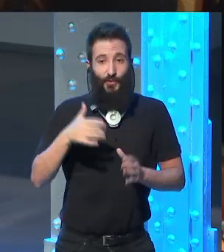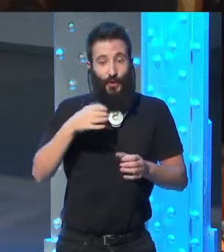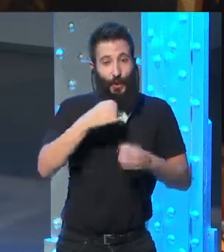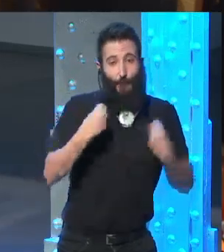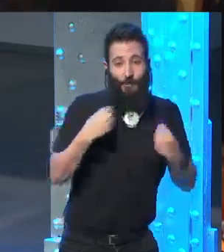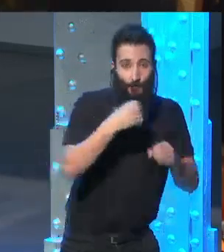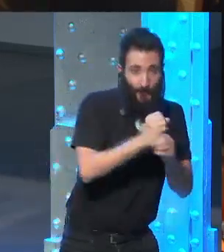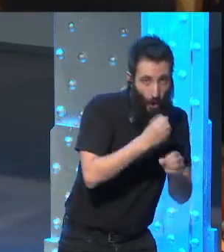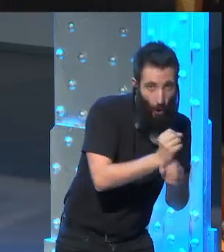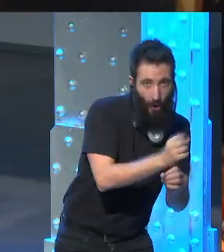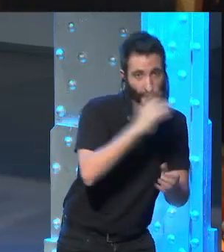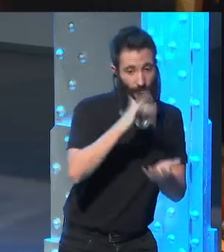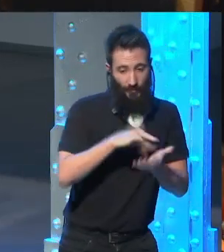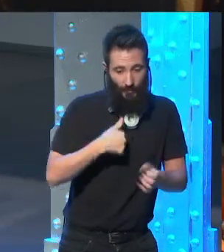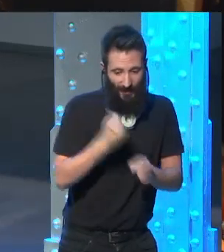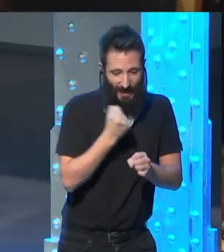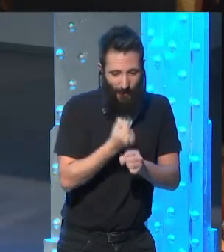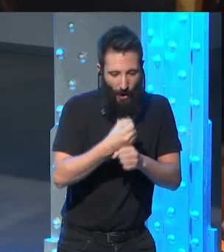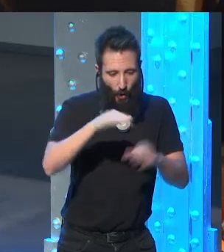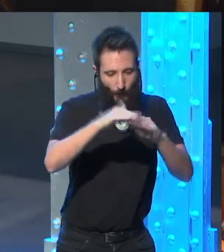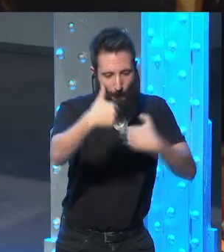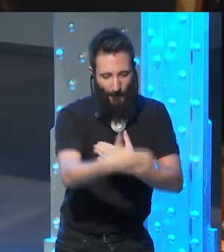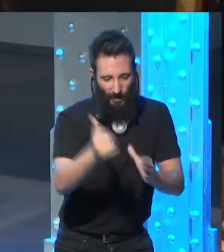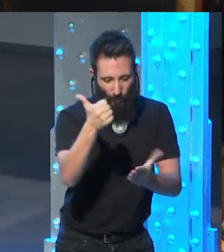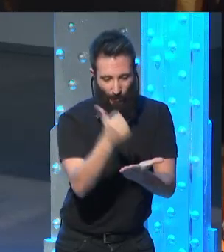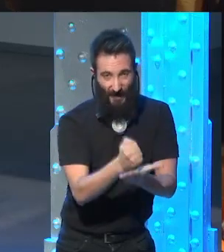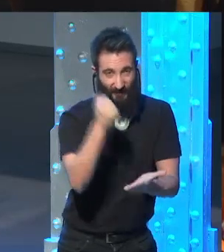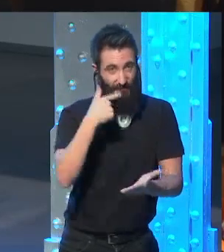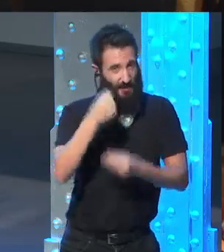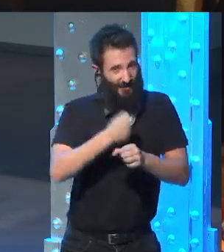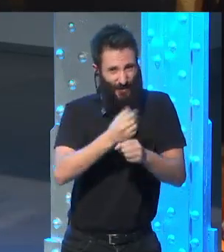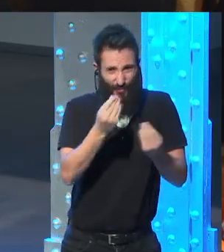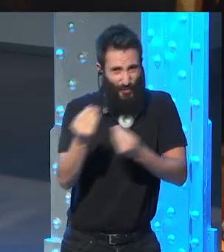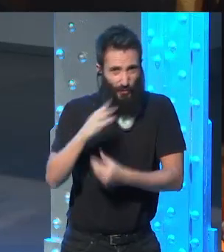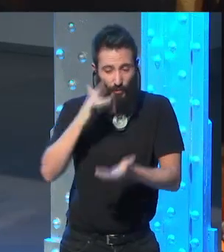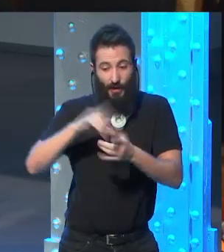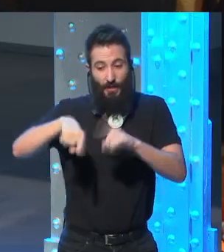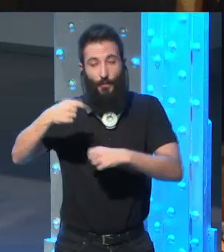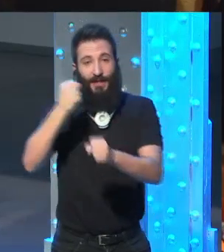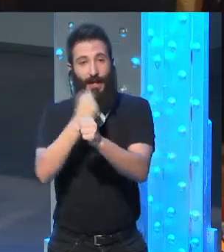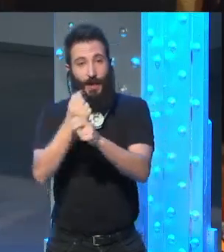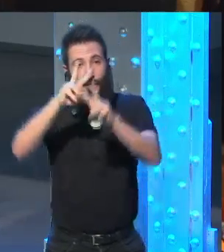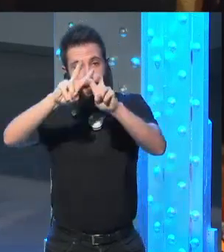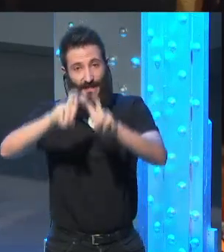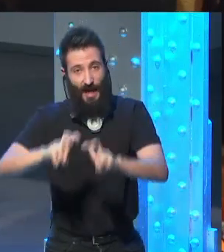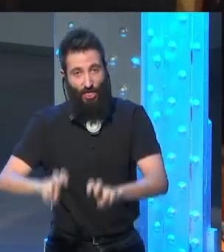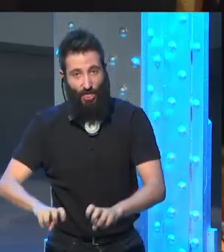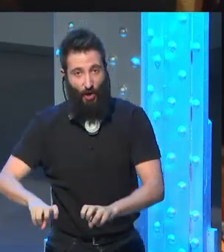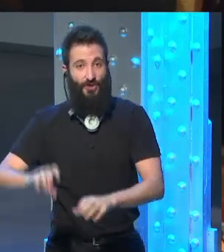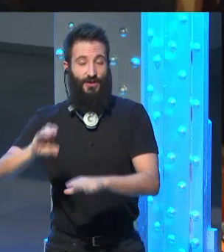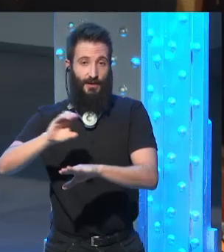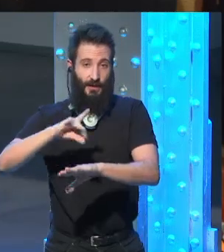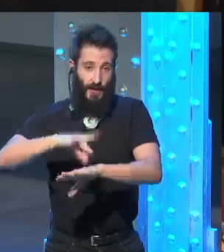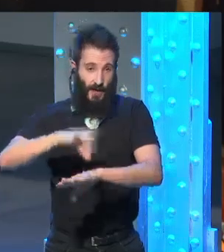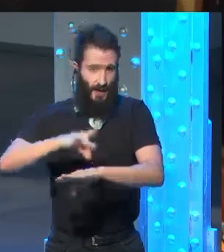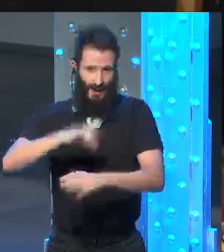bióloga molecular hice muchísimo trabajo in vitro. Después, cuando empecé a trabajar en investigación clínica, tenía acceso